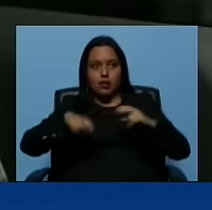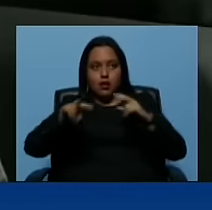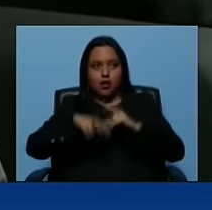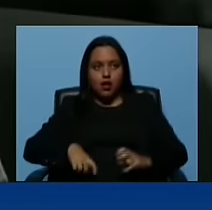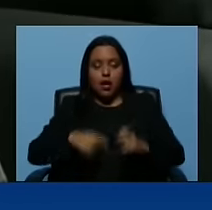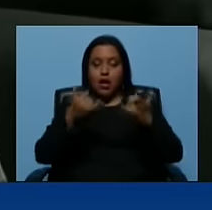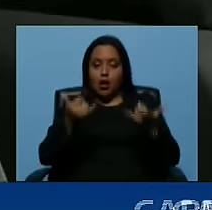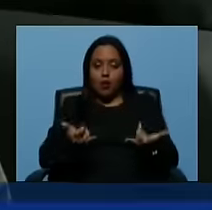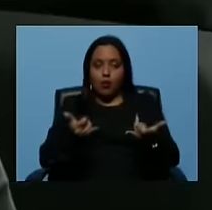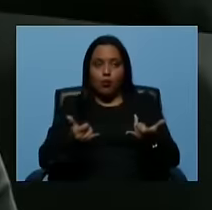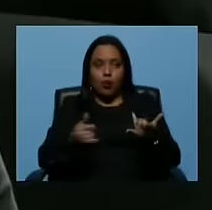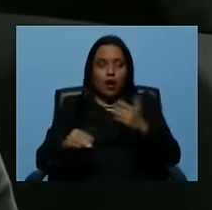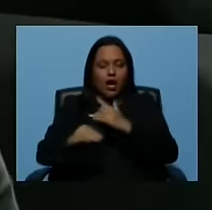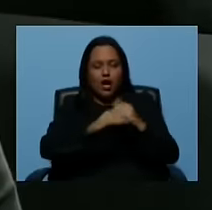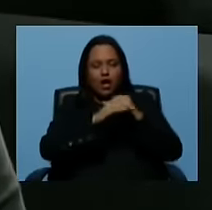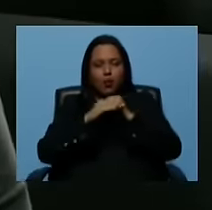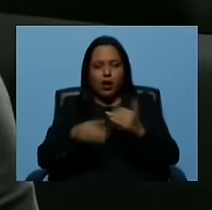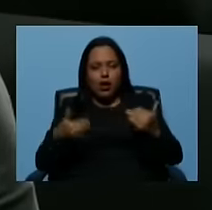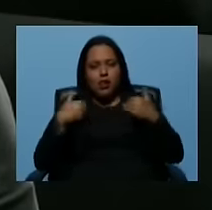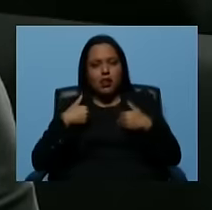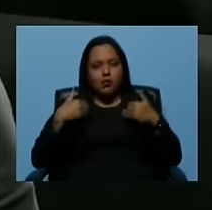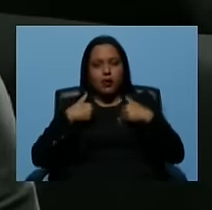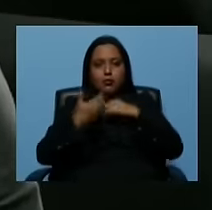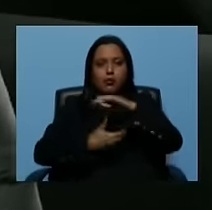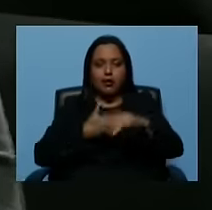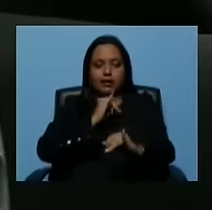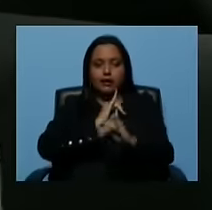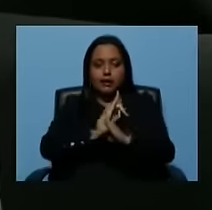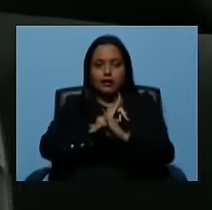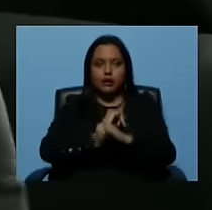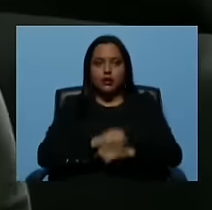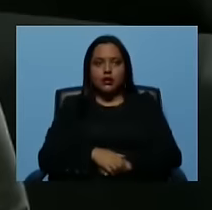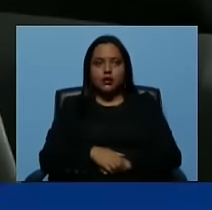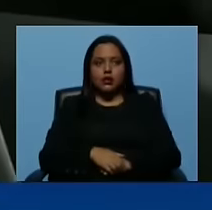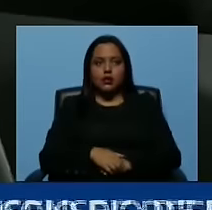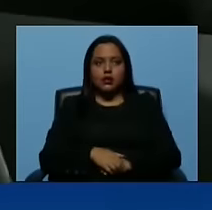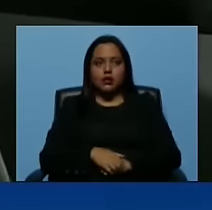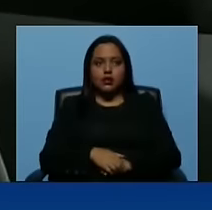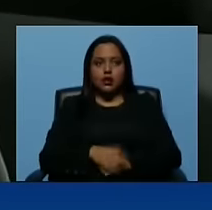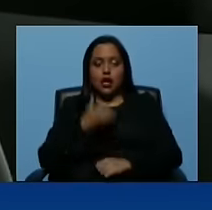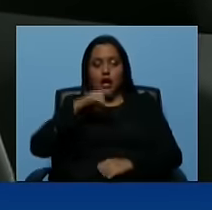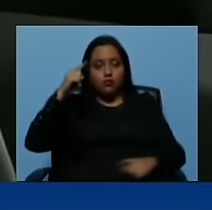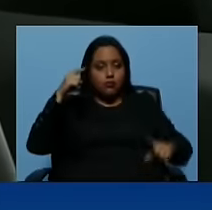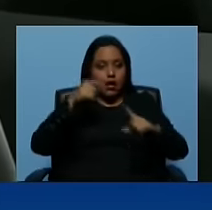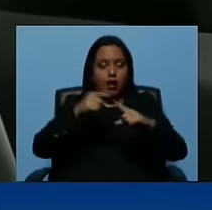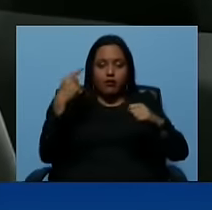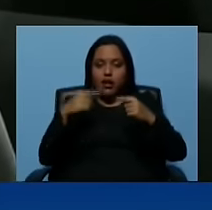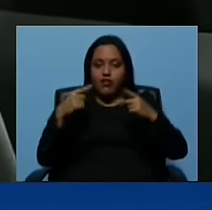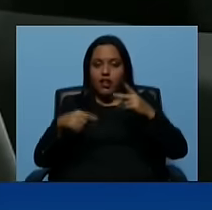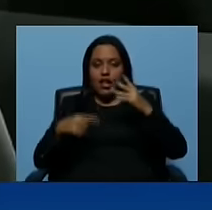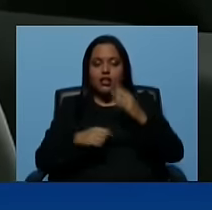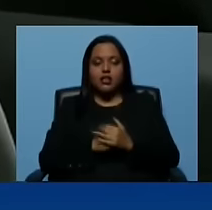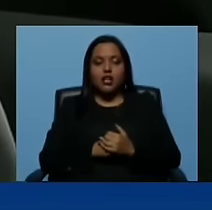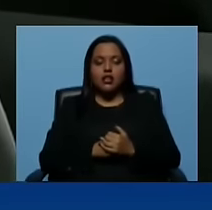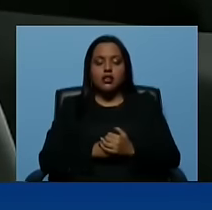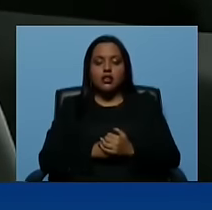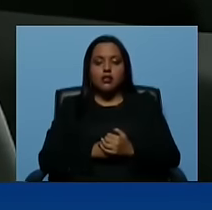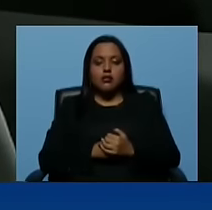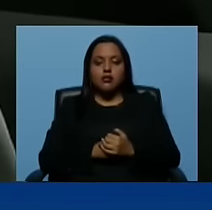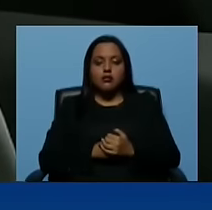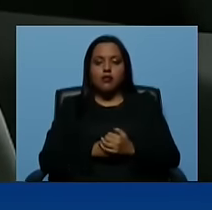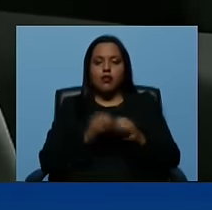estamos en este momento igual sufriendo los ataques cibernéticos que han ido direccionados a diferentes plataformas de la República,